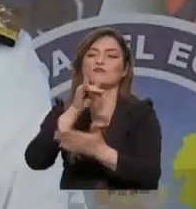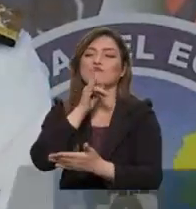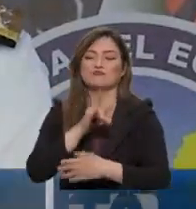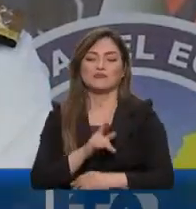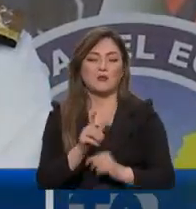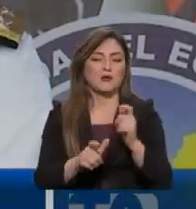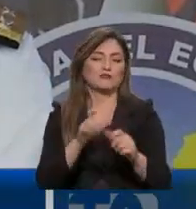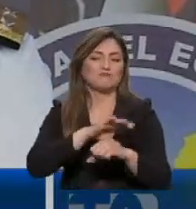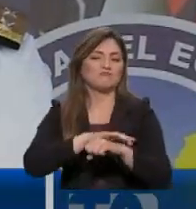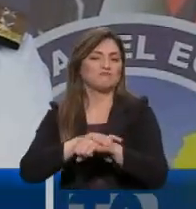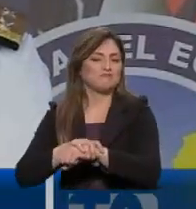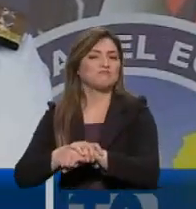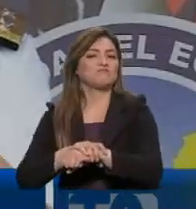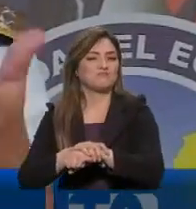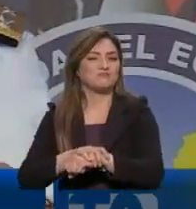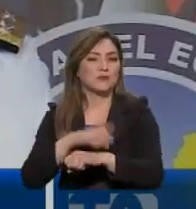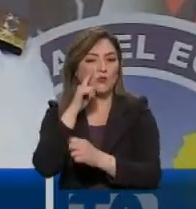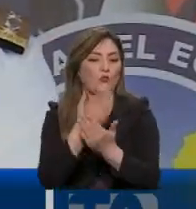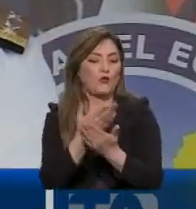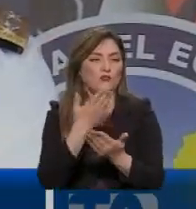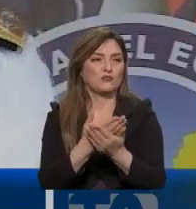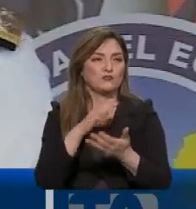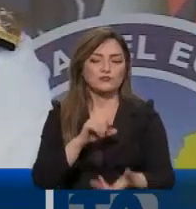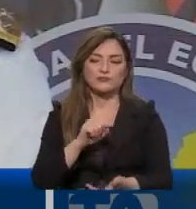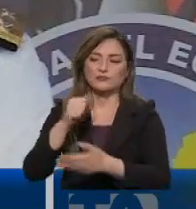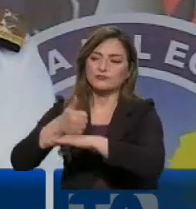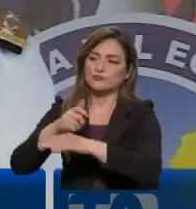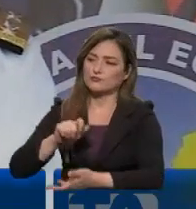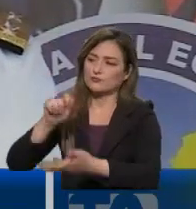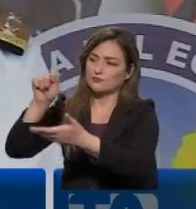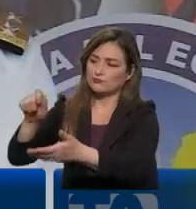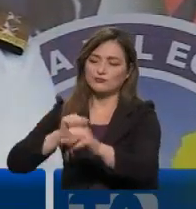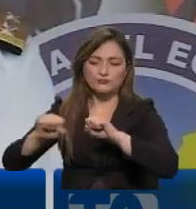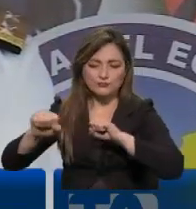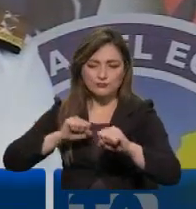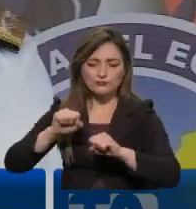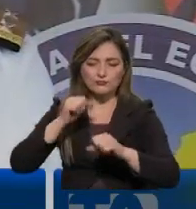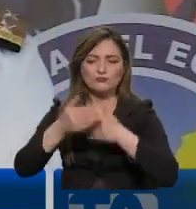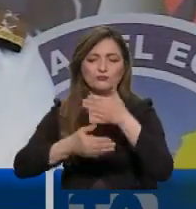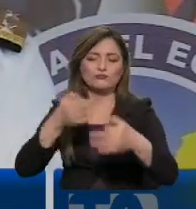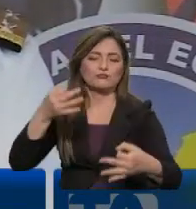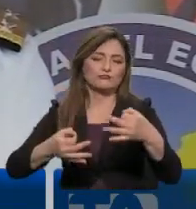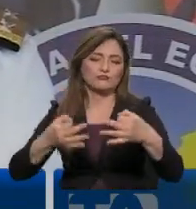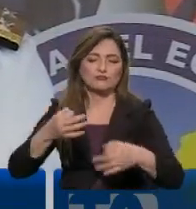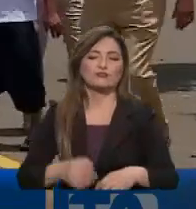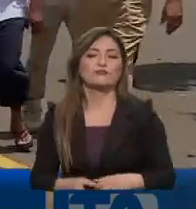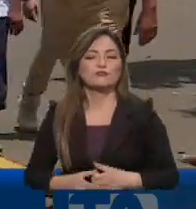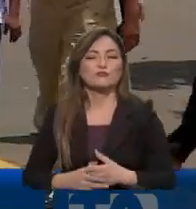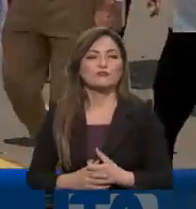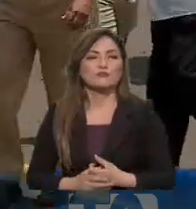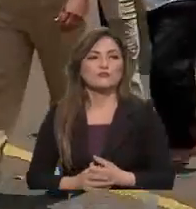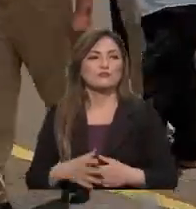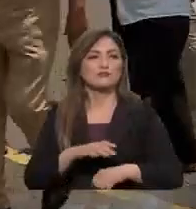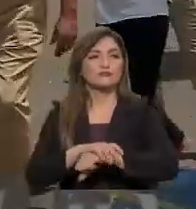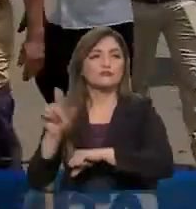como la evidencia la estamos poniendo en conocimiento para empezar el trámite de judicialización con las autoridades del caso. Los